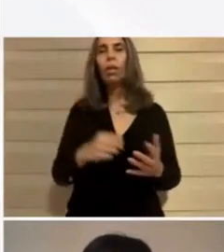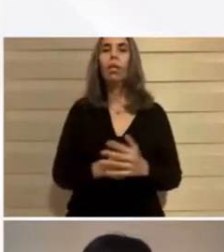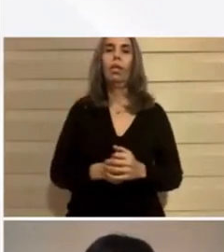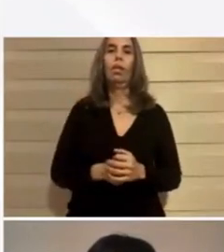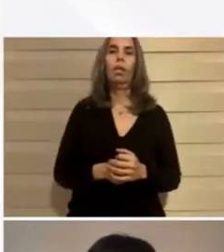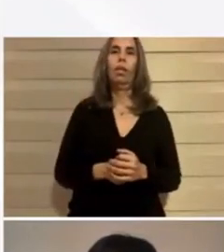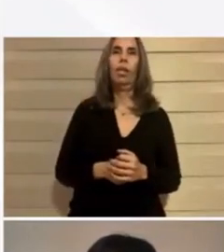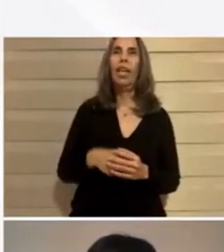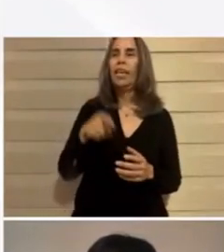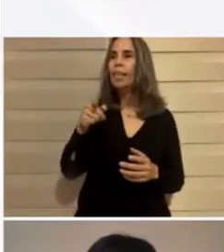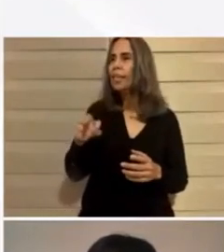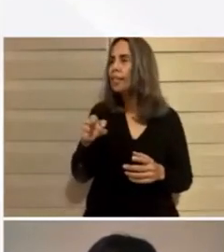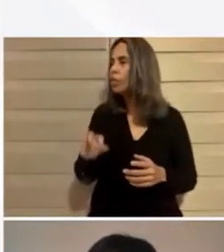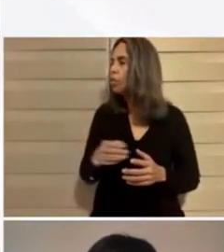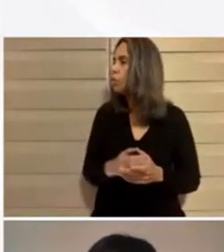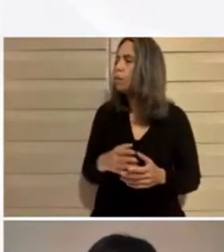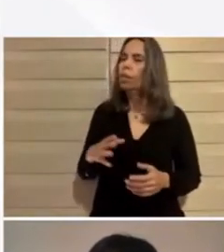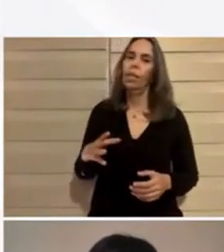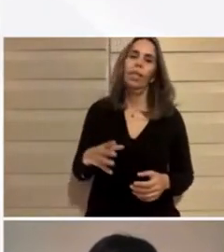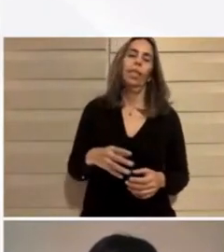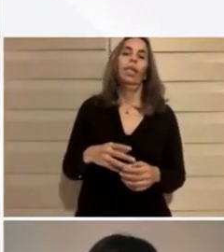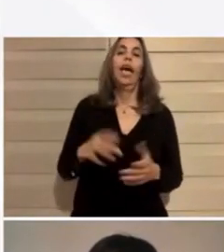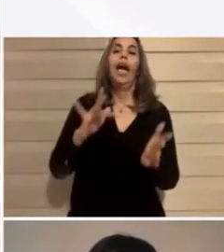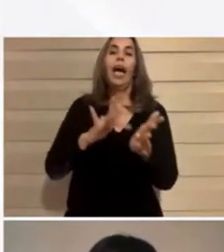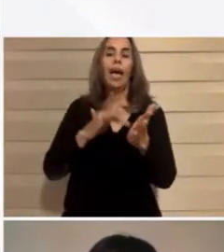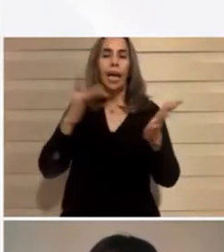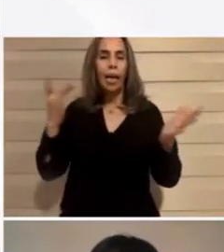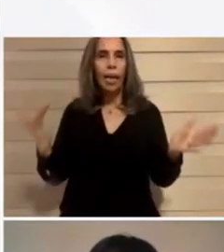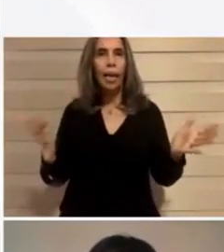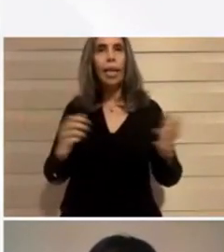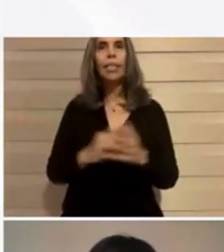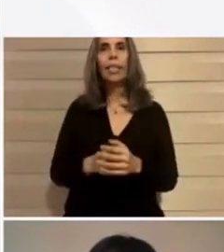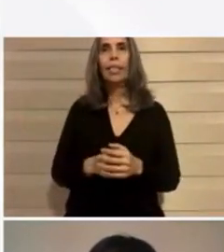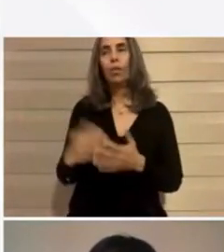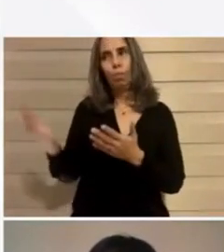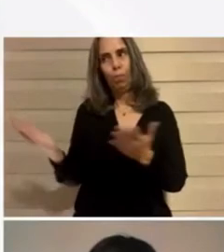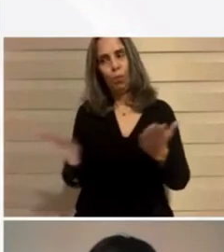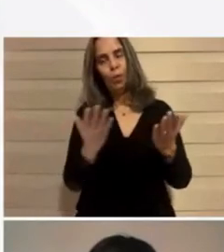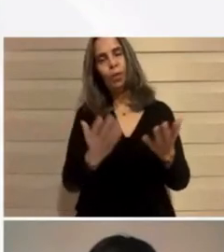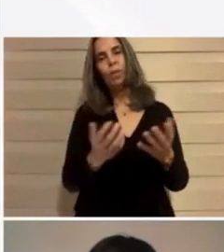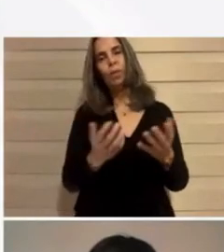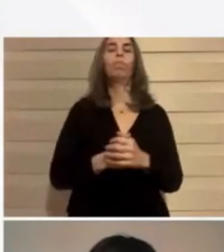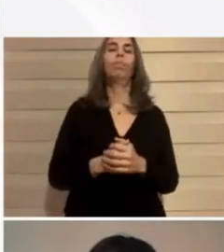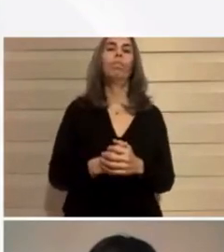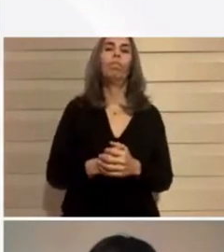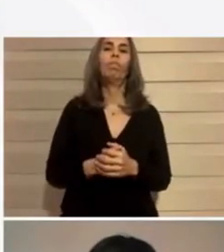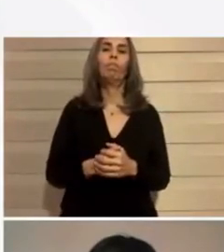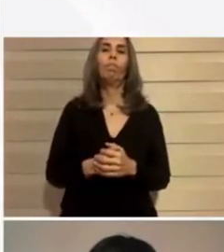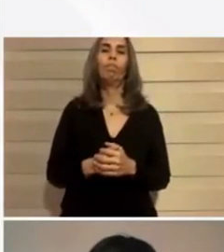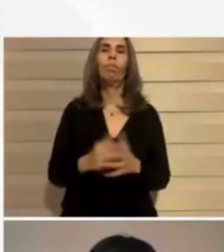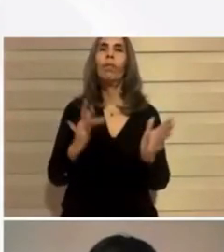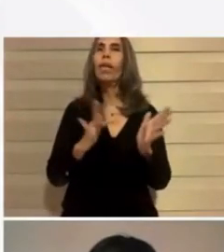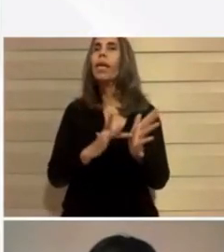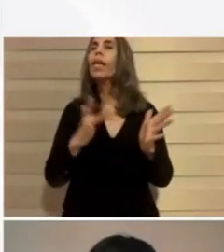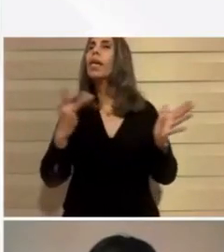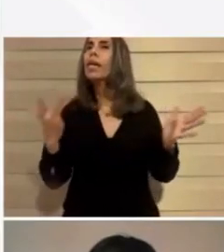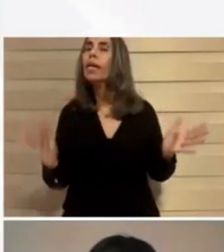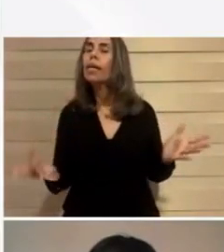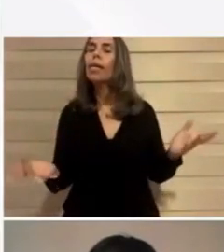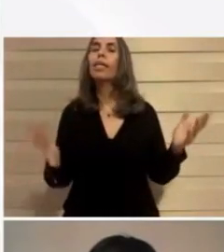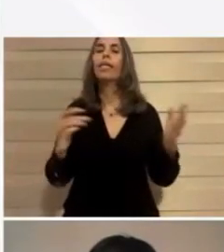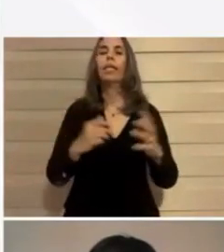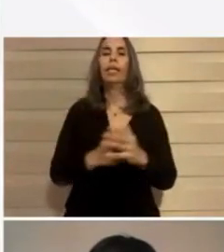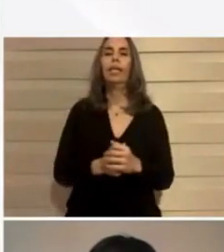gran iniciativa y María Fernanda, gracias por introducirme y gracias por permitirme usar